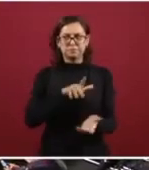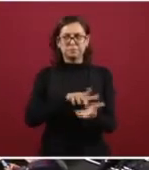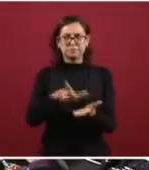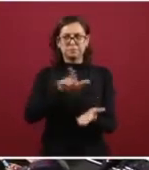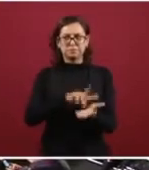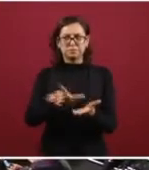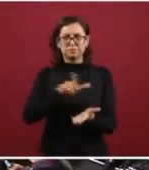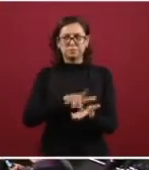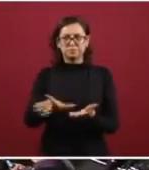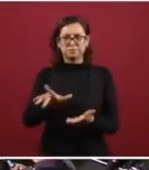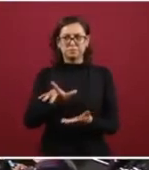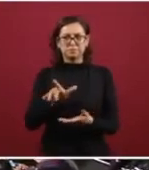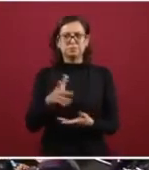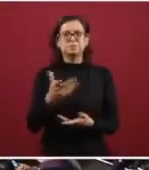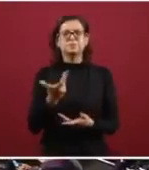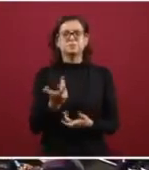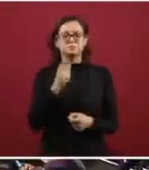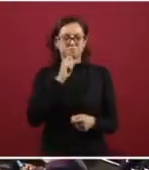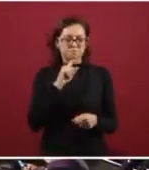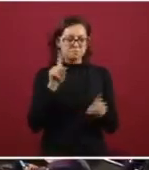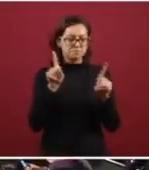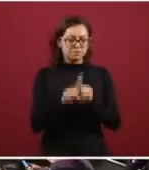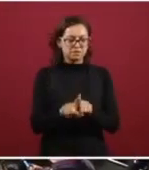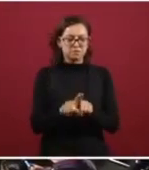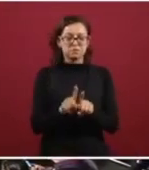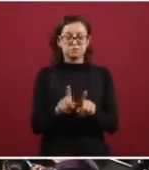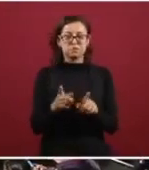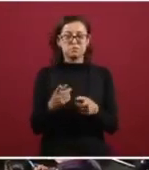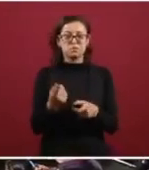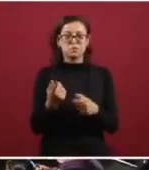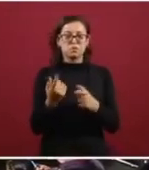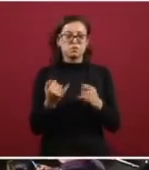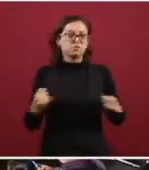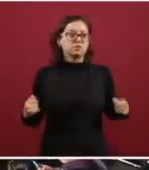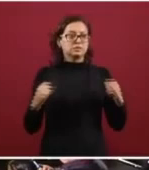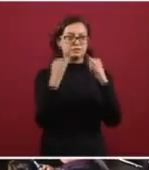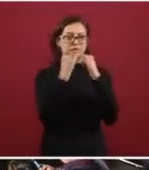Hay un trabajo coordinado de las dependencias del gobierno federal